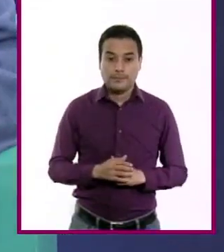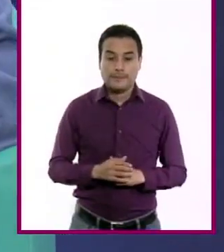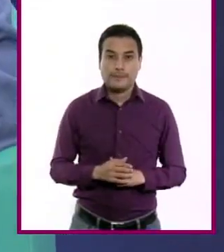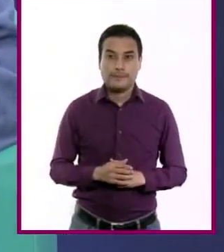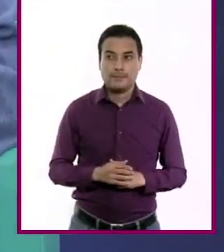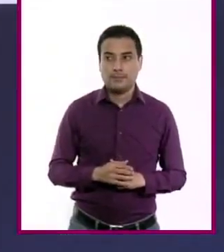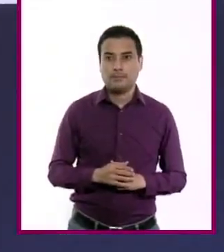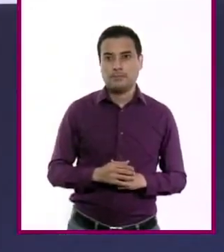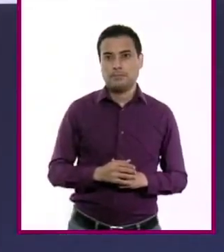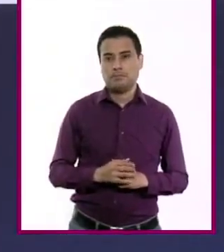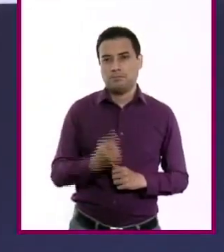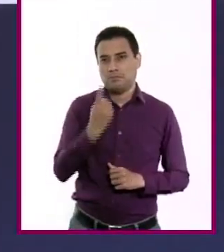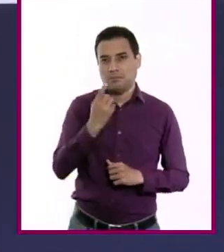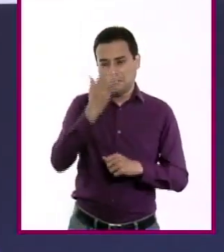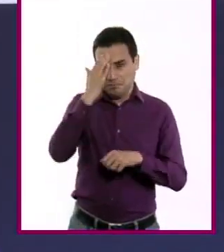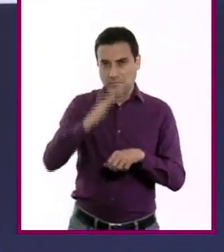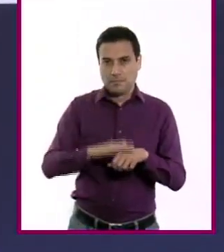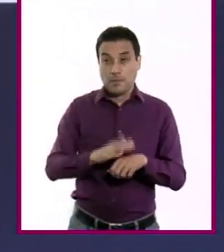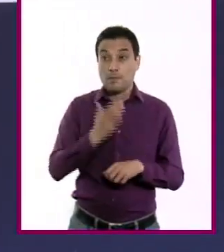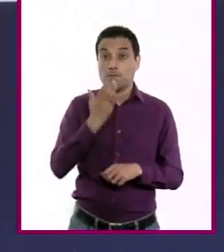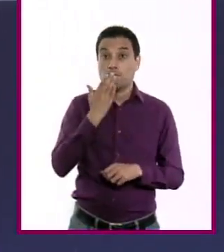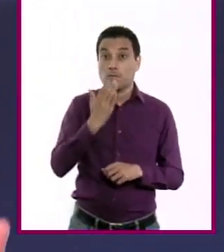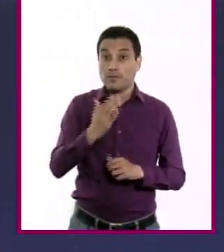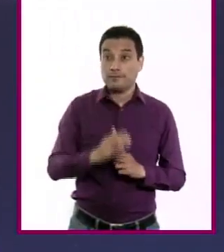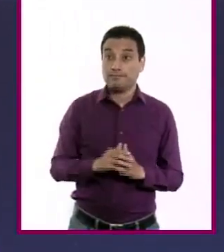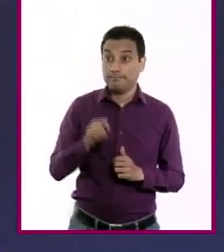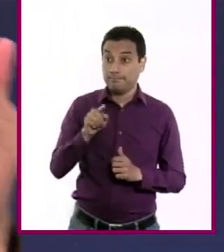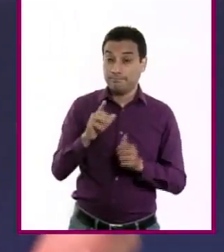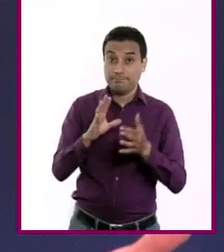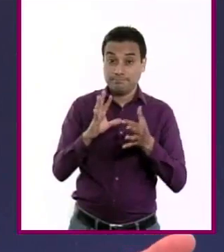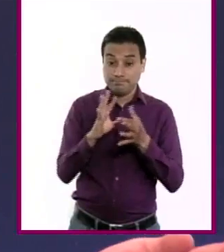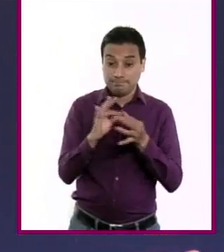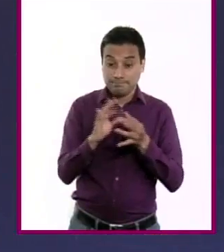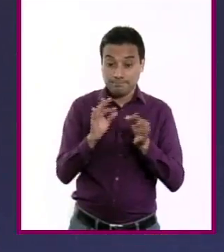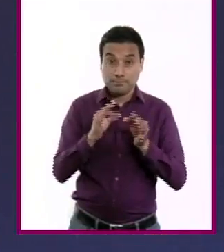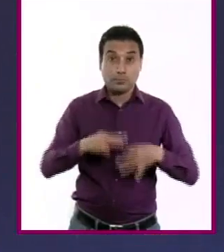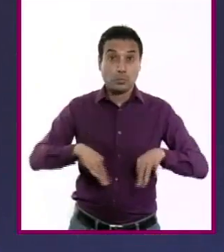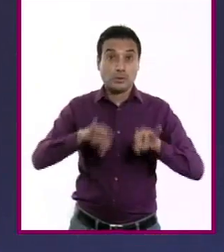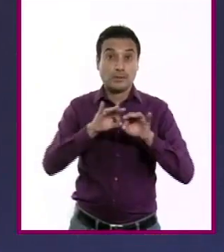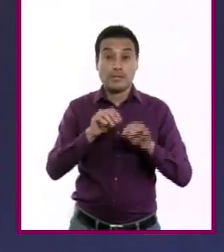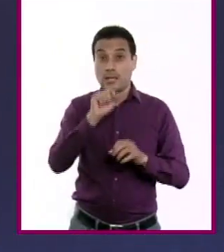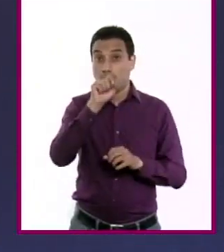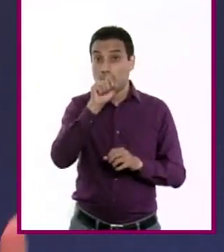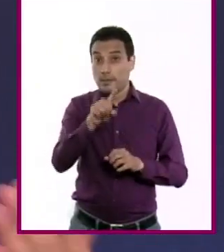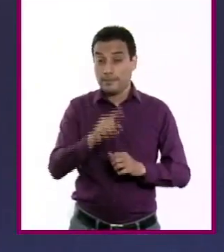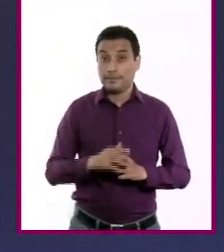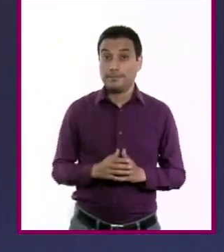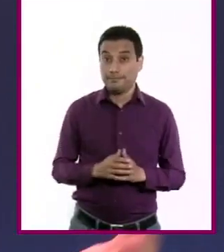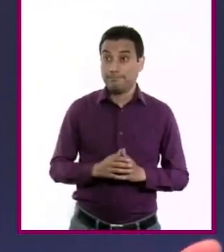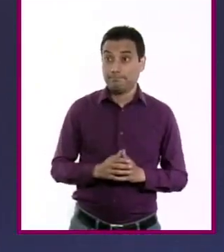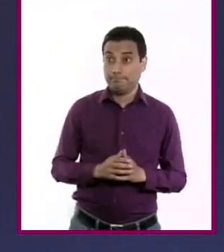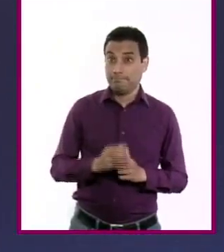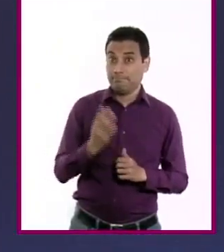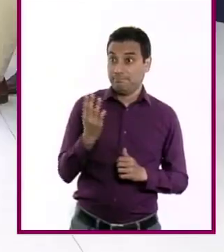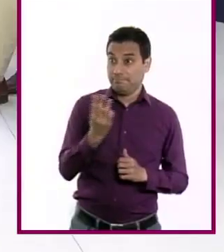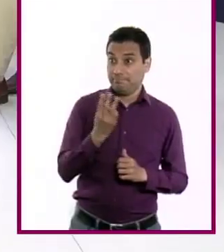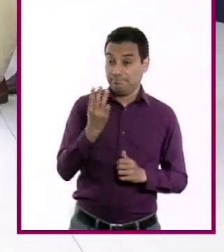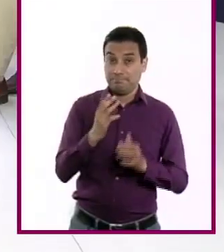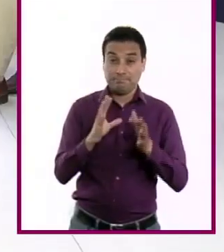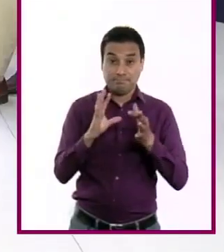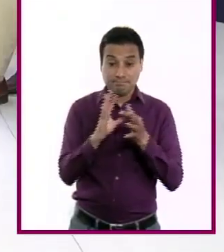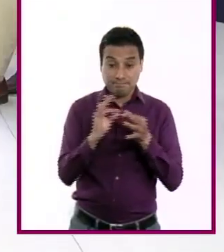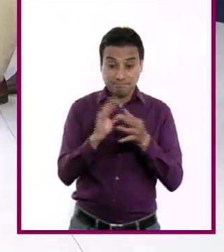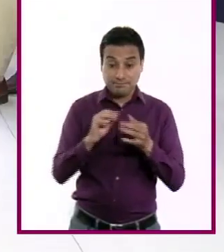todas las aplicaciones. Muy importante lo que nos dice Álvaro y muy importante también lo que nos comenta Alberto sobre su